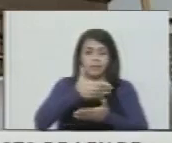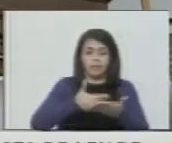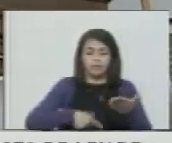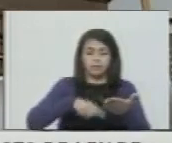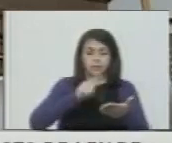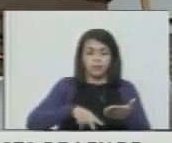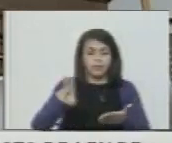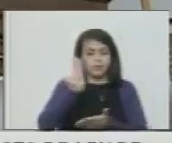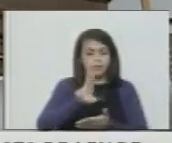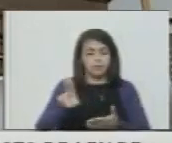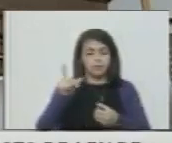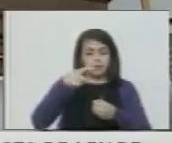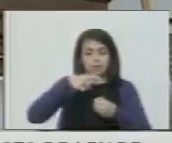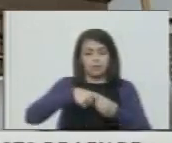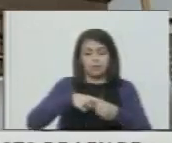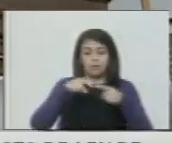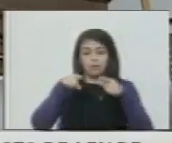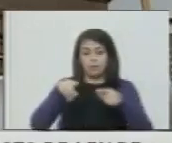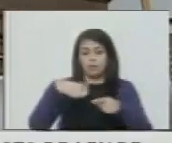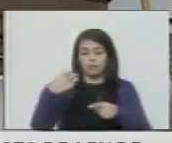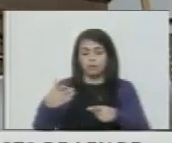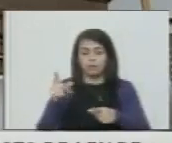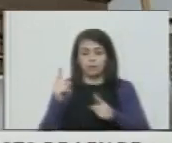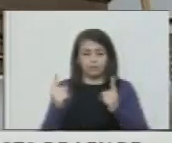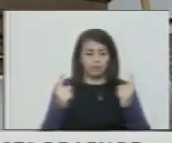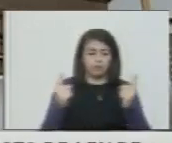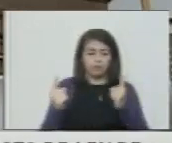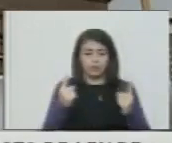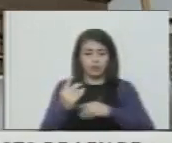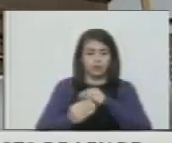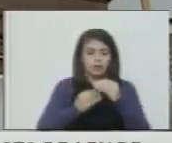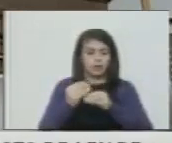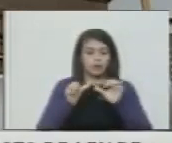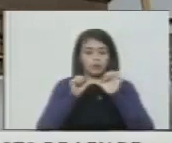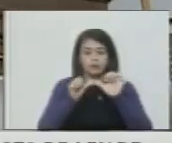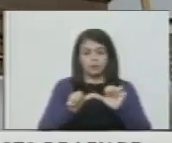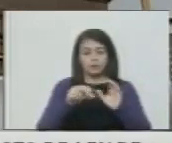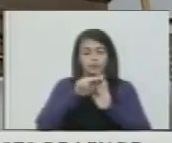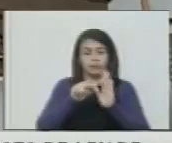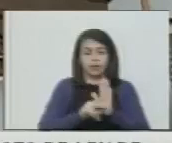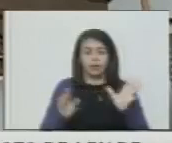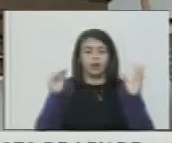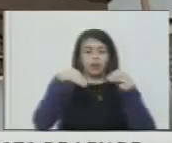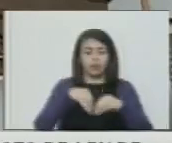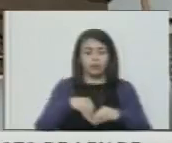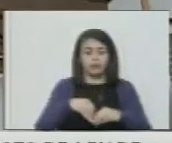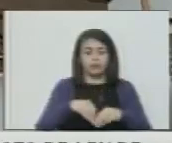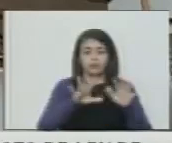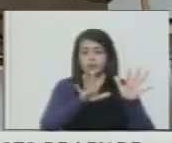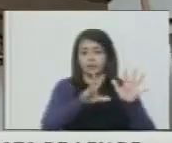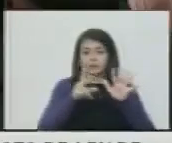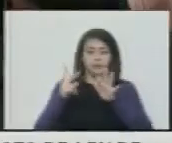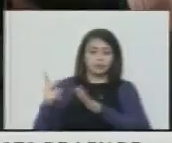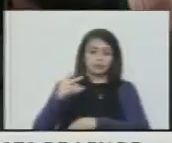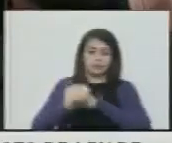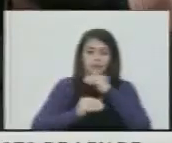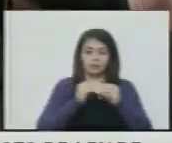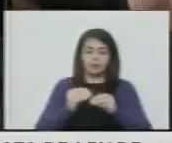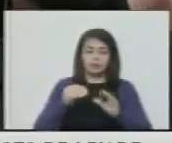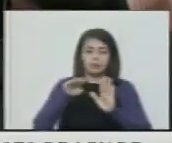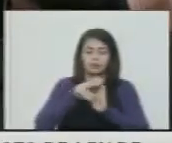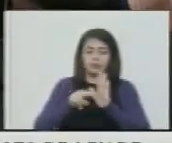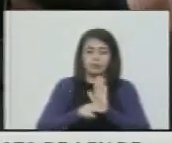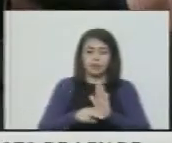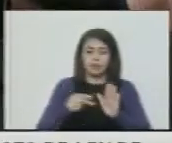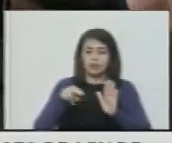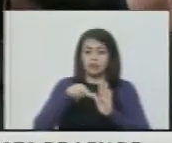beneficiarios, contratantes, usuarios y afiliados cuando las partes lo hayan establecido de mutuo acuerdo. 17.